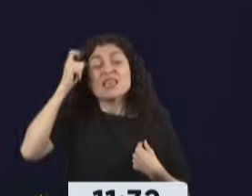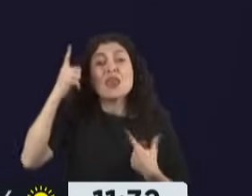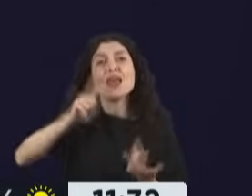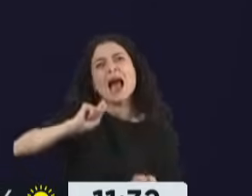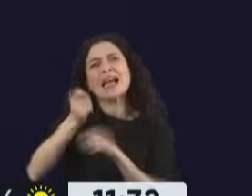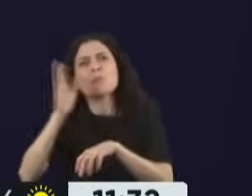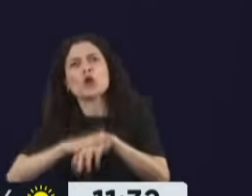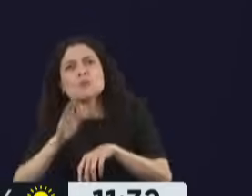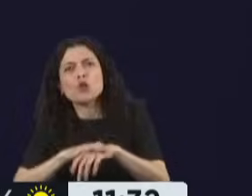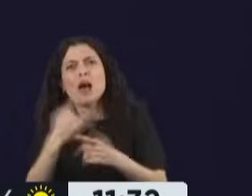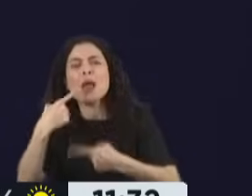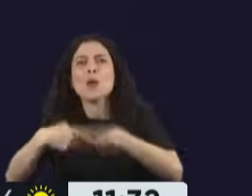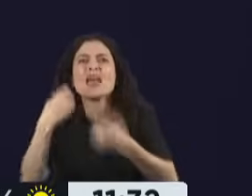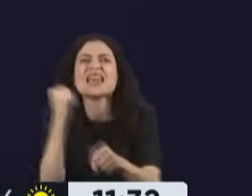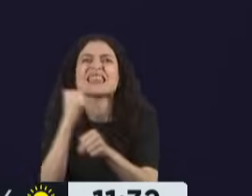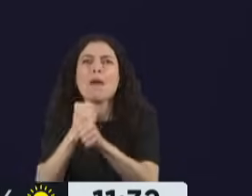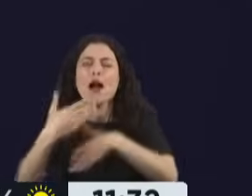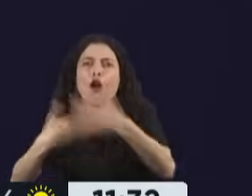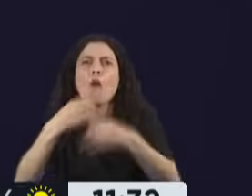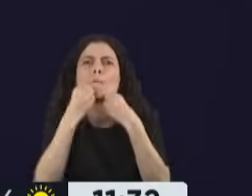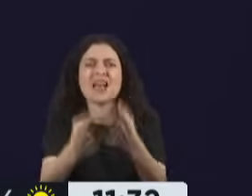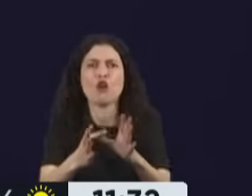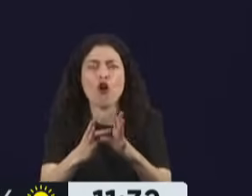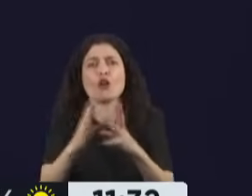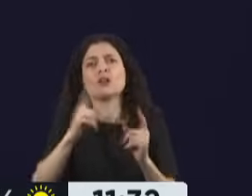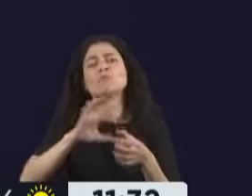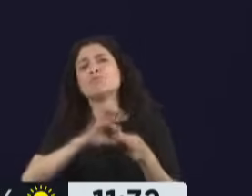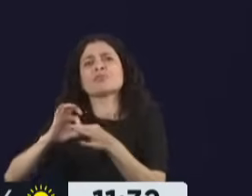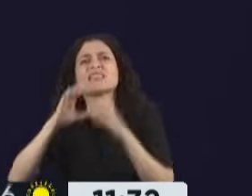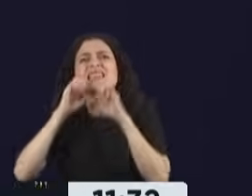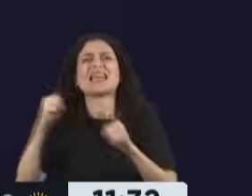de Presidencia de la Nación o de Secretaría General.